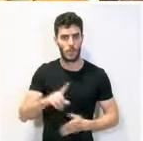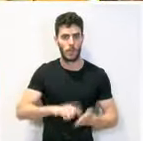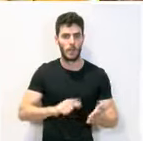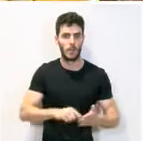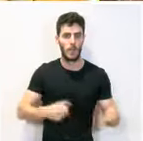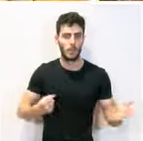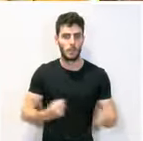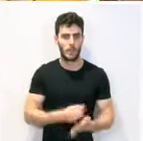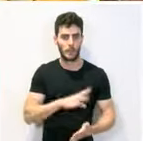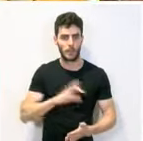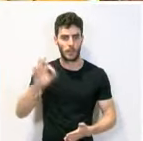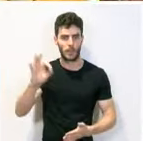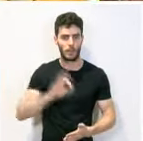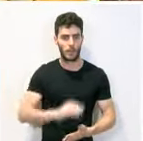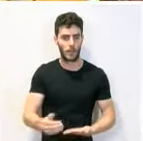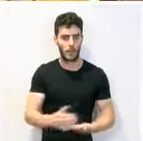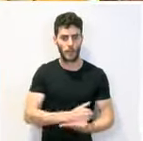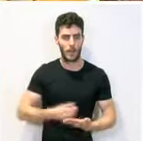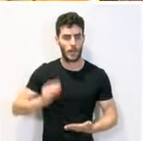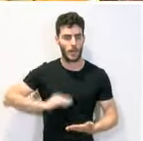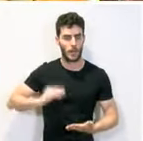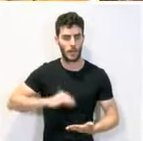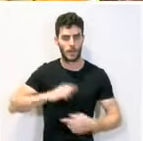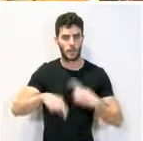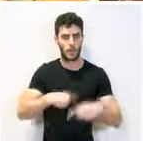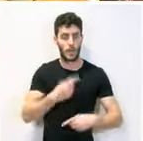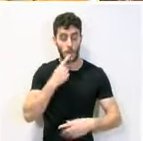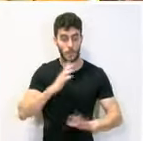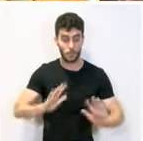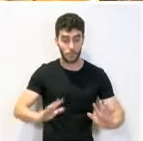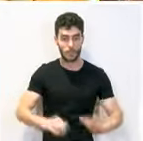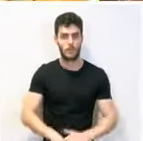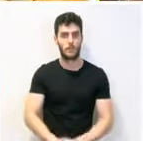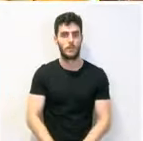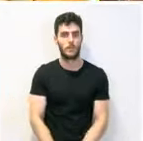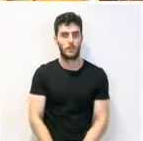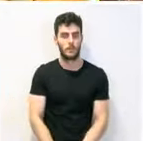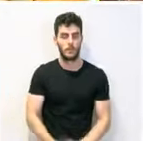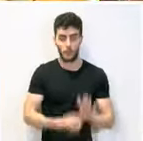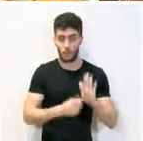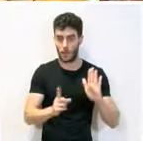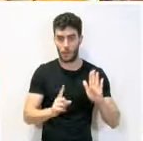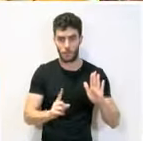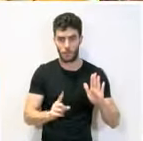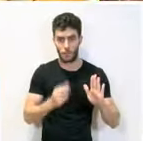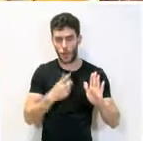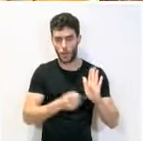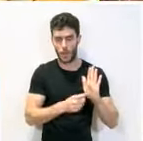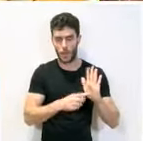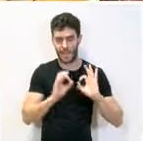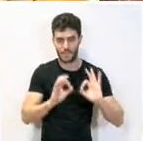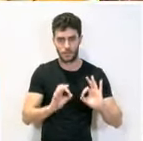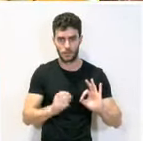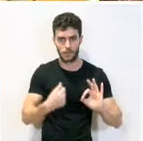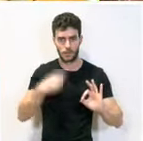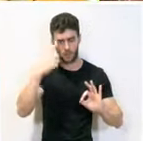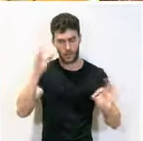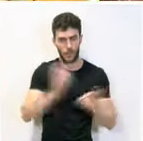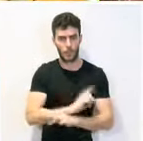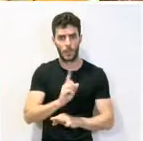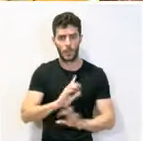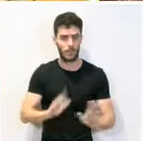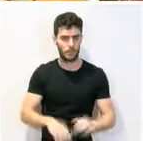como máximo un 30% de la renta familiar. Digo, dice que no dice eso, eso dice exactamente. Creo que no me he equivocado una